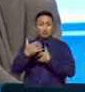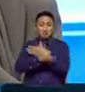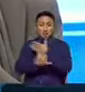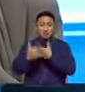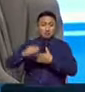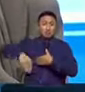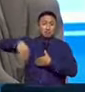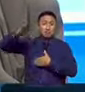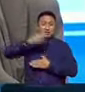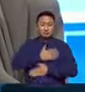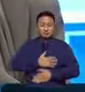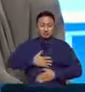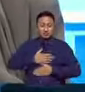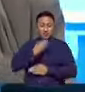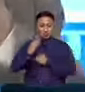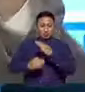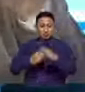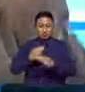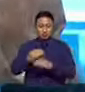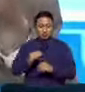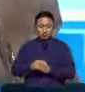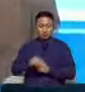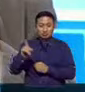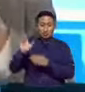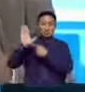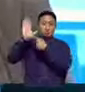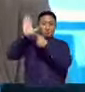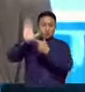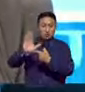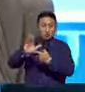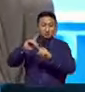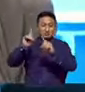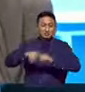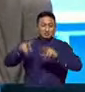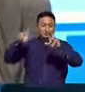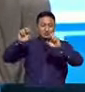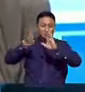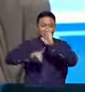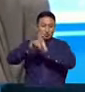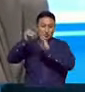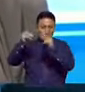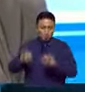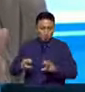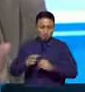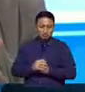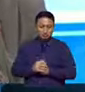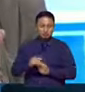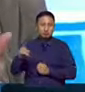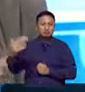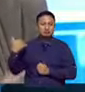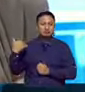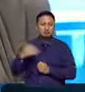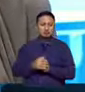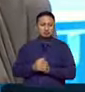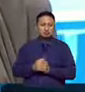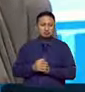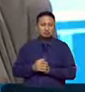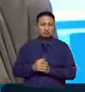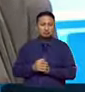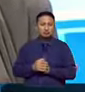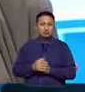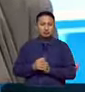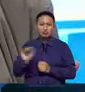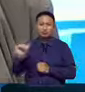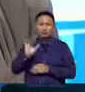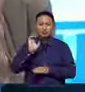mayor bienestar en el mundo, que son ejemplos sobre varios aspectos del desarrollo humano, tienen igual número de partidos que